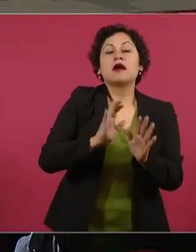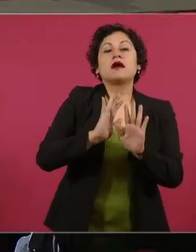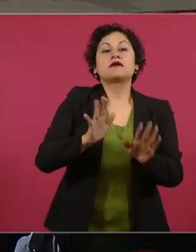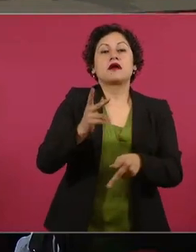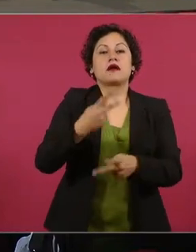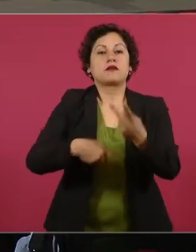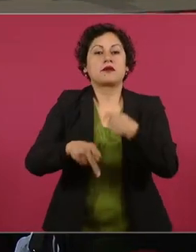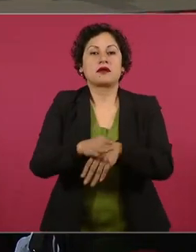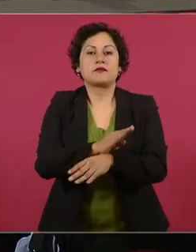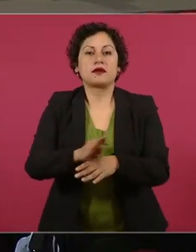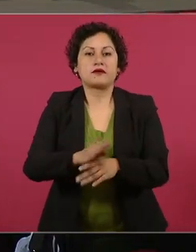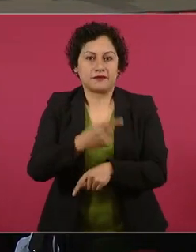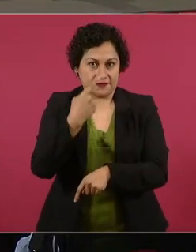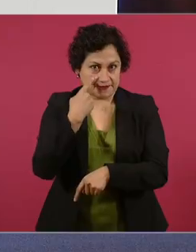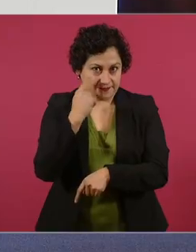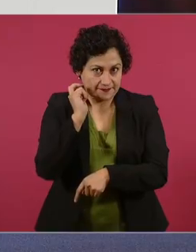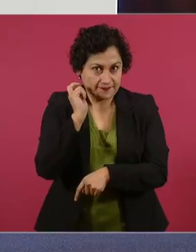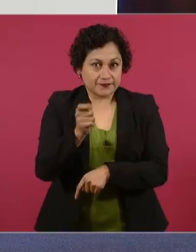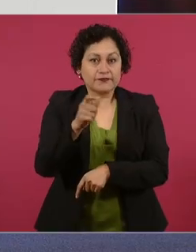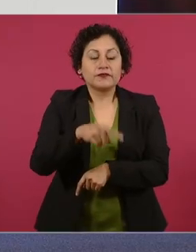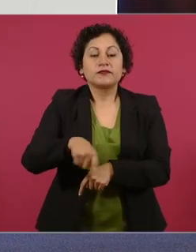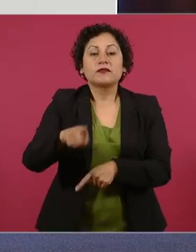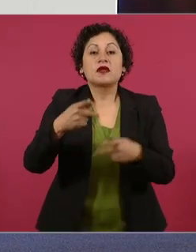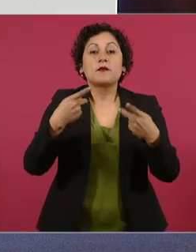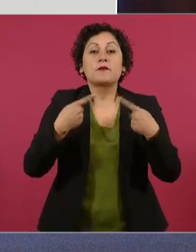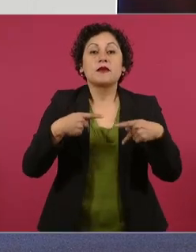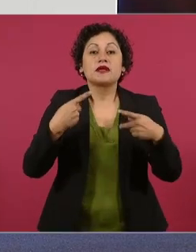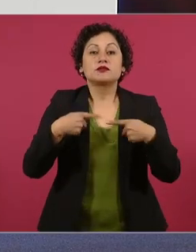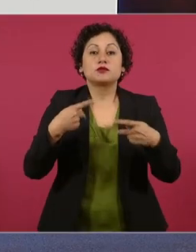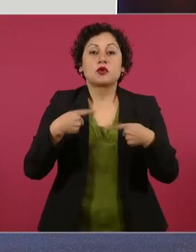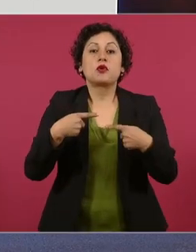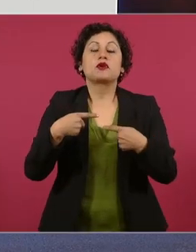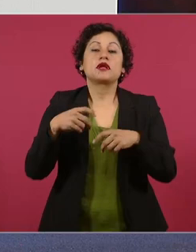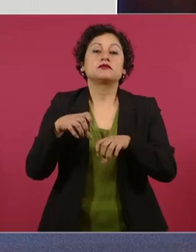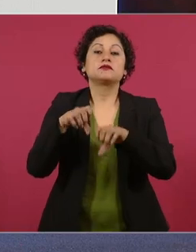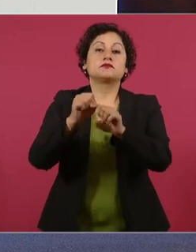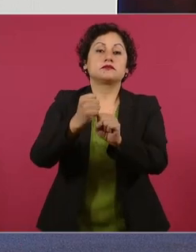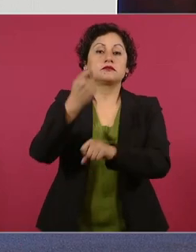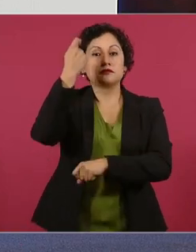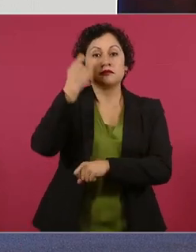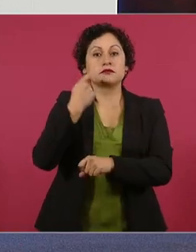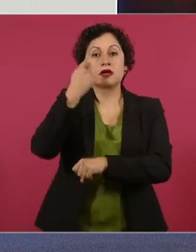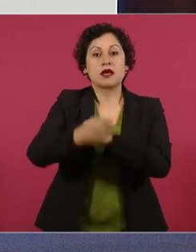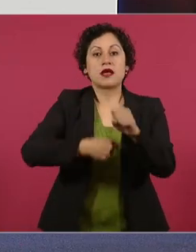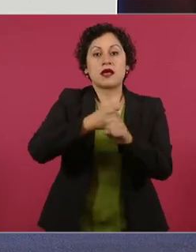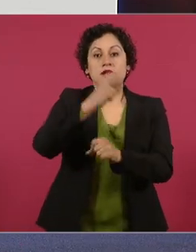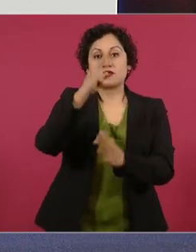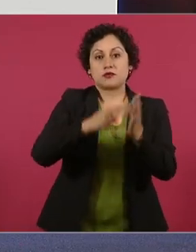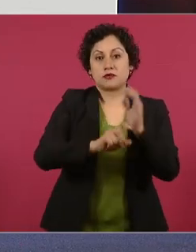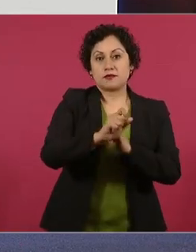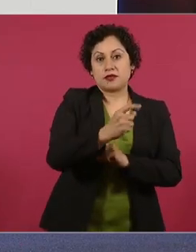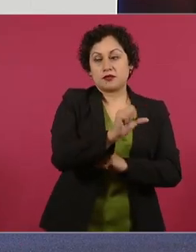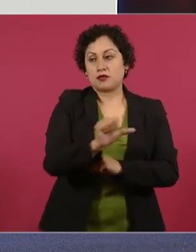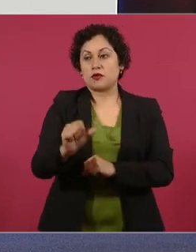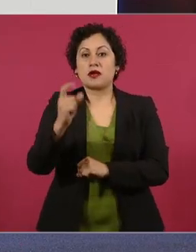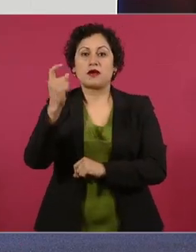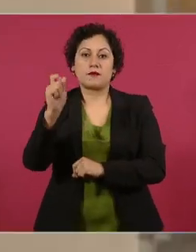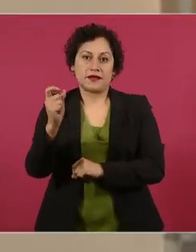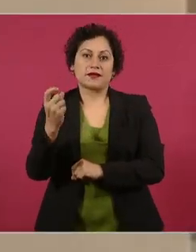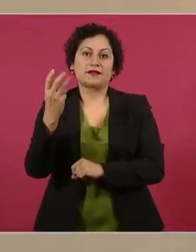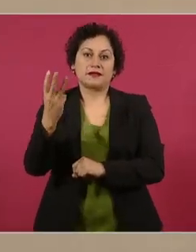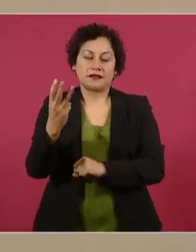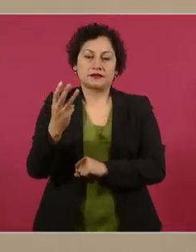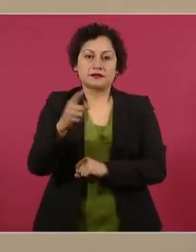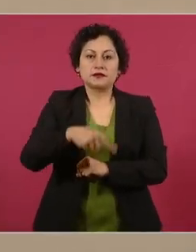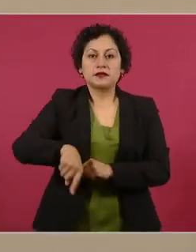un dato, de los que se pensionaron de 2021 a 2023, el 93% se